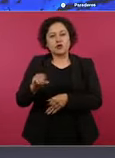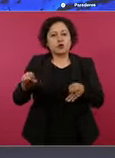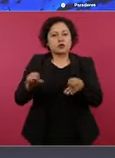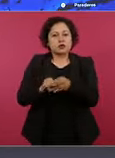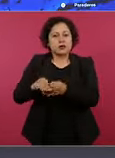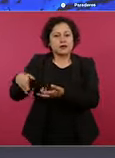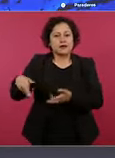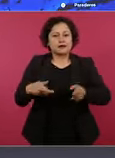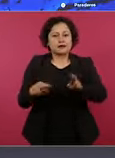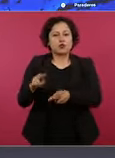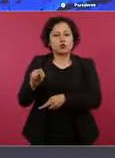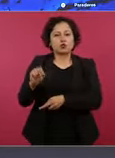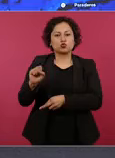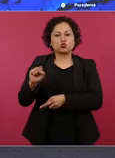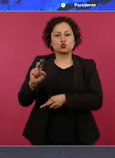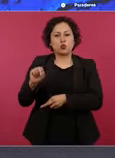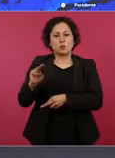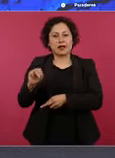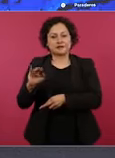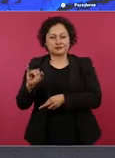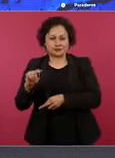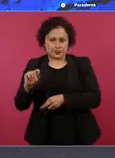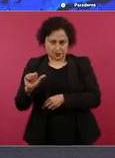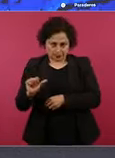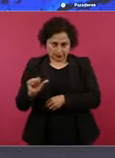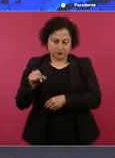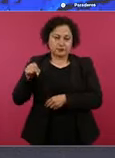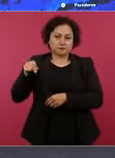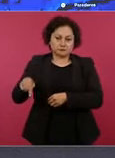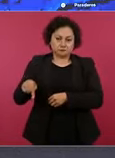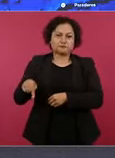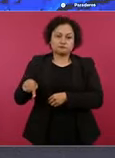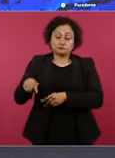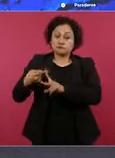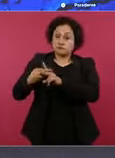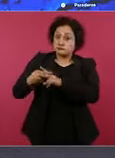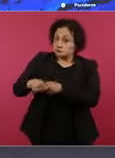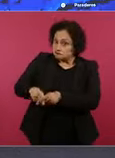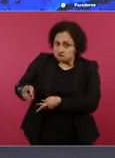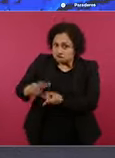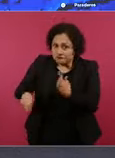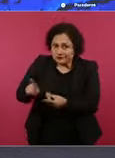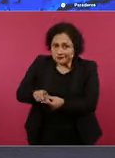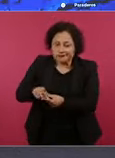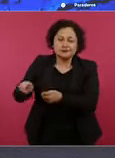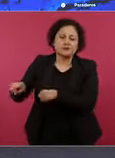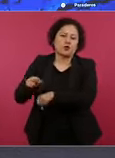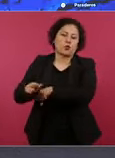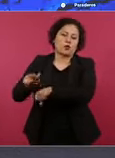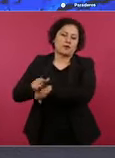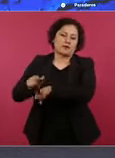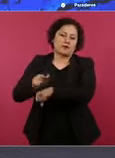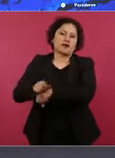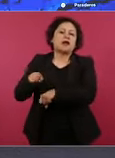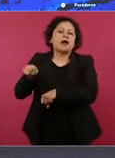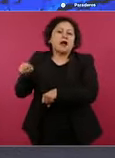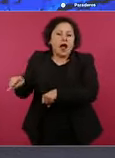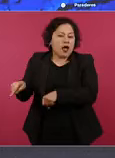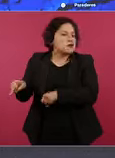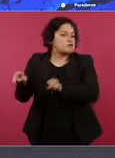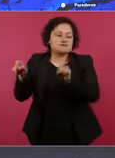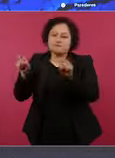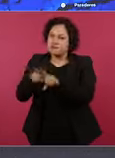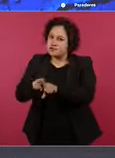Guatemala, también en Guatemala hay zonas arqueológicas mayas, porque era toda una